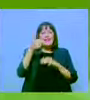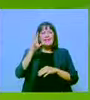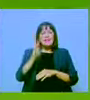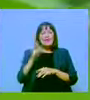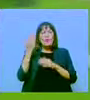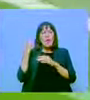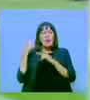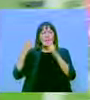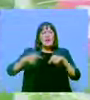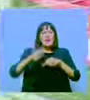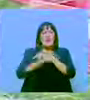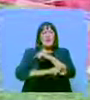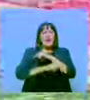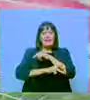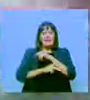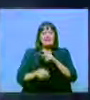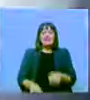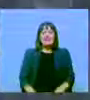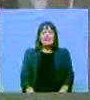2016 cuando vino al país.